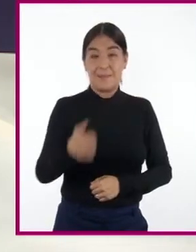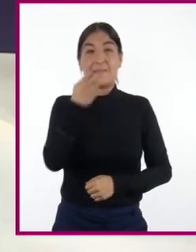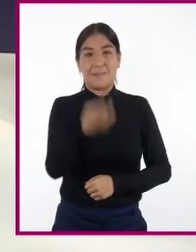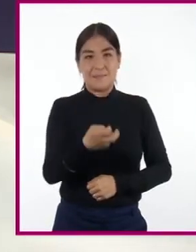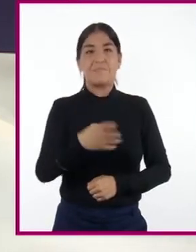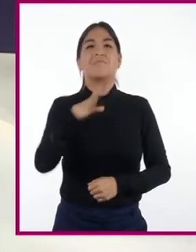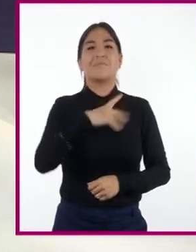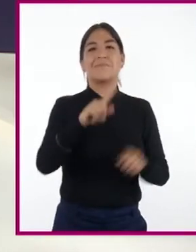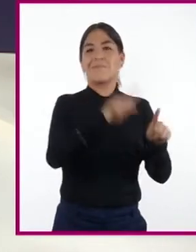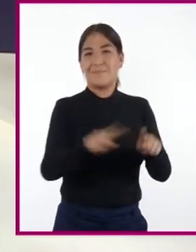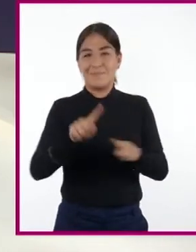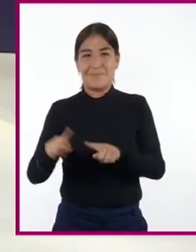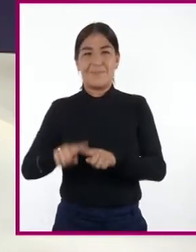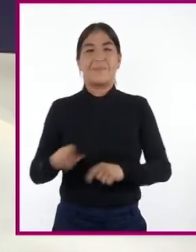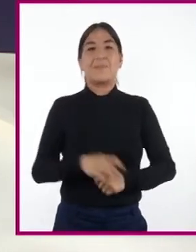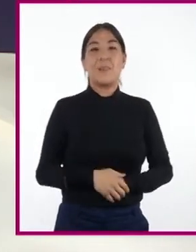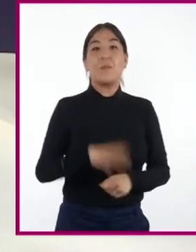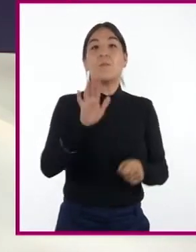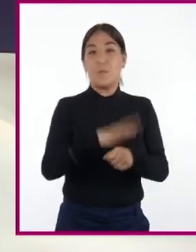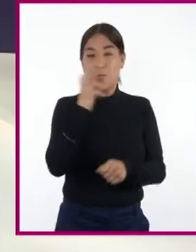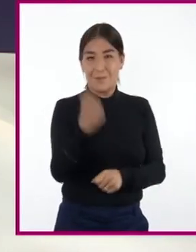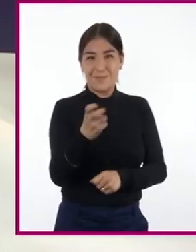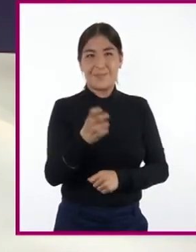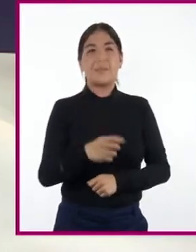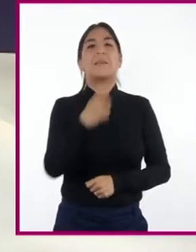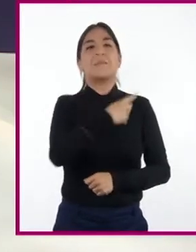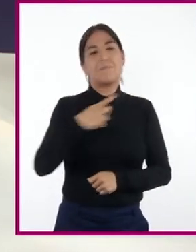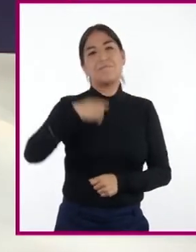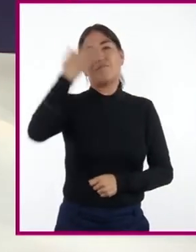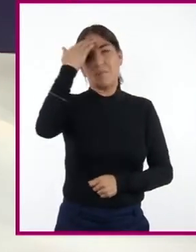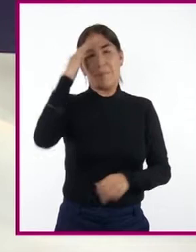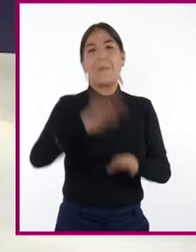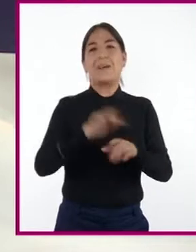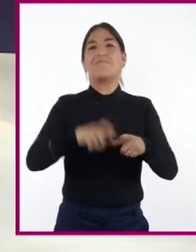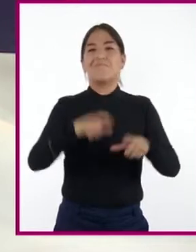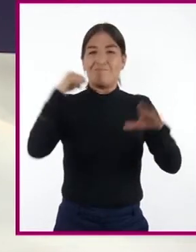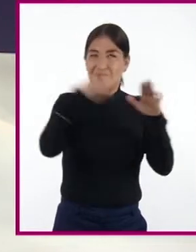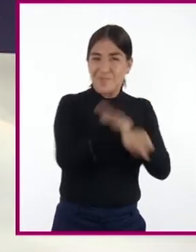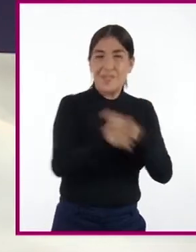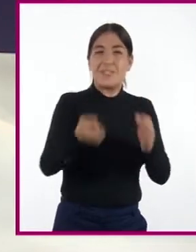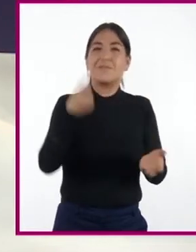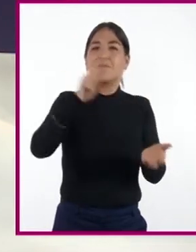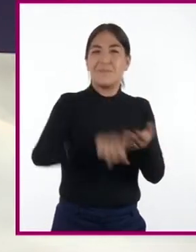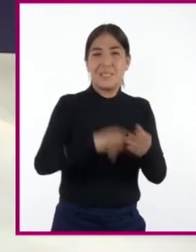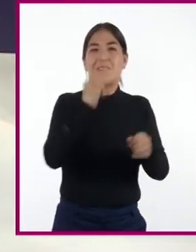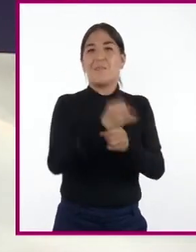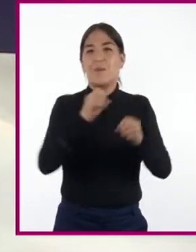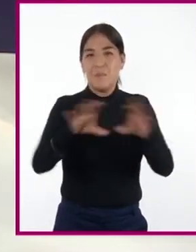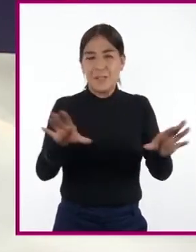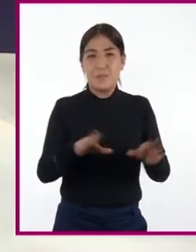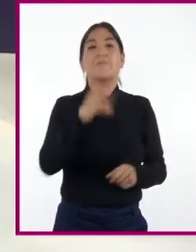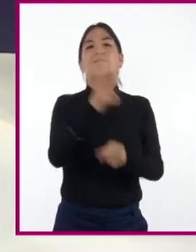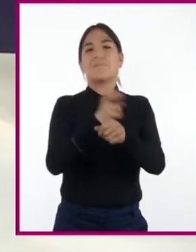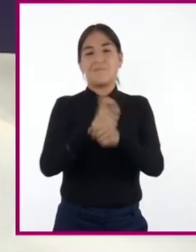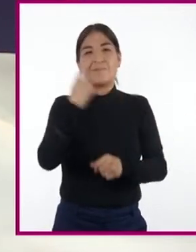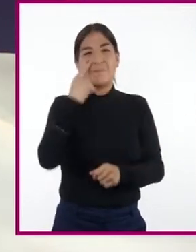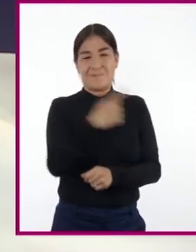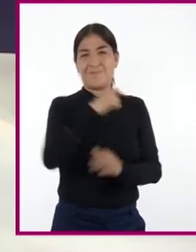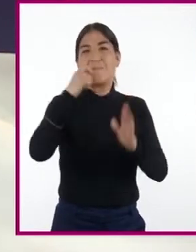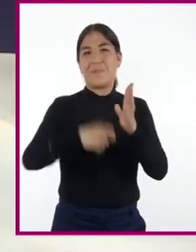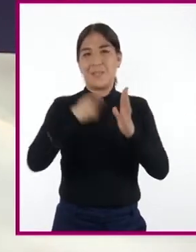estos tiene su clasificación. Por tal motivo, para conocer y ampliar más la información sobre los recursos gráficos, los invito a ver el